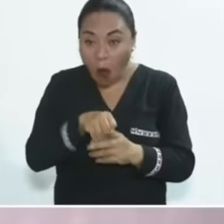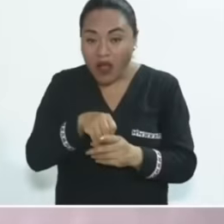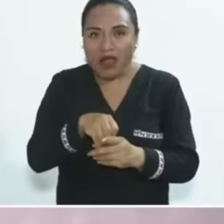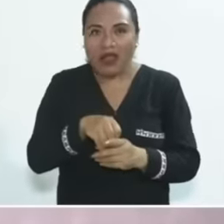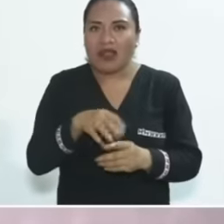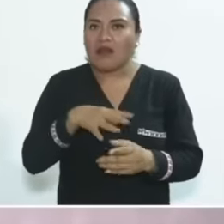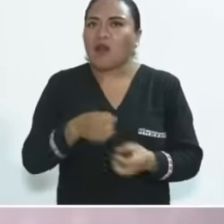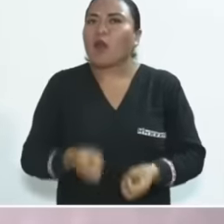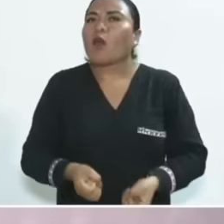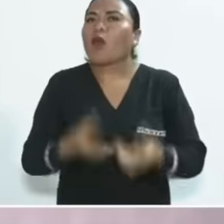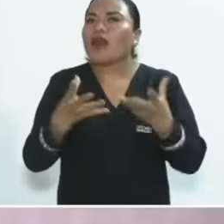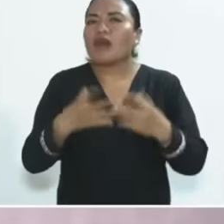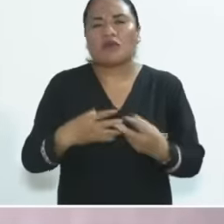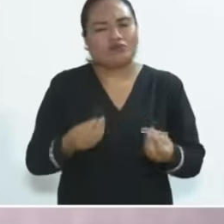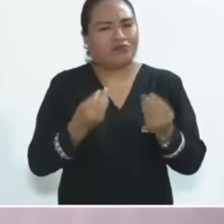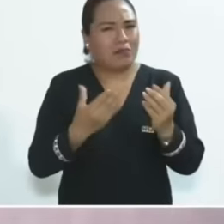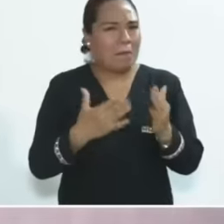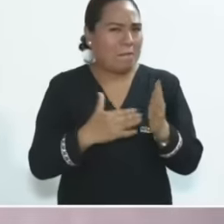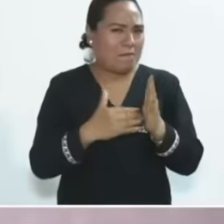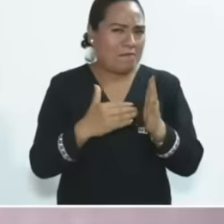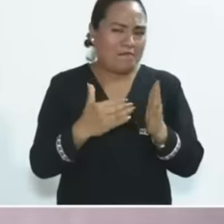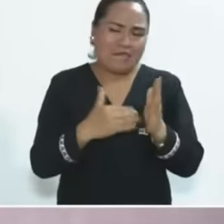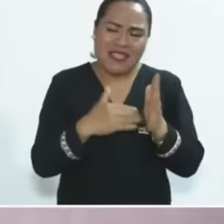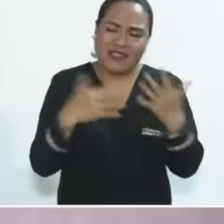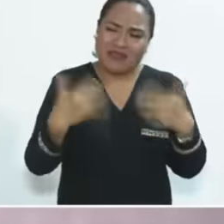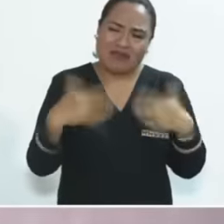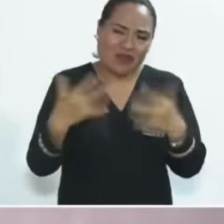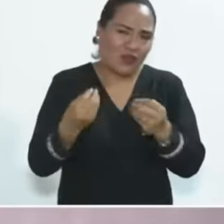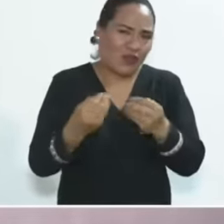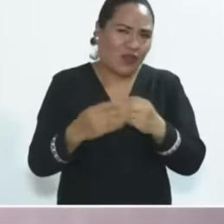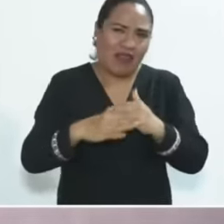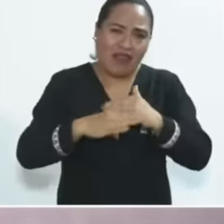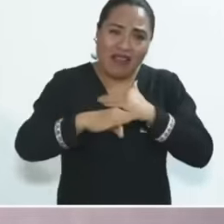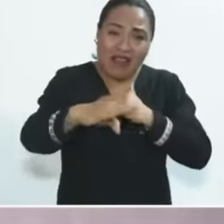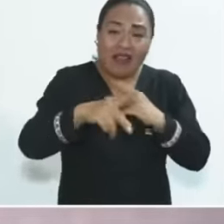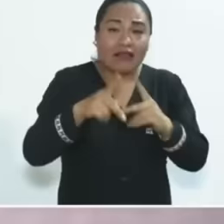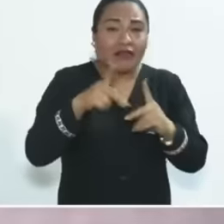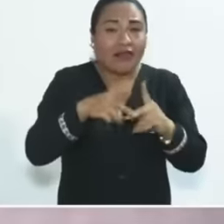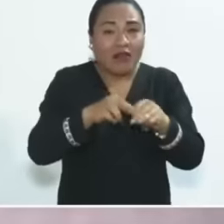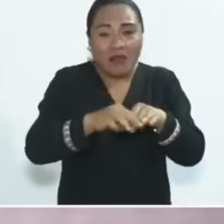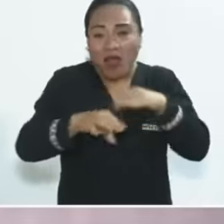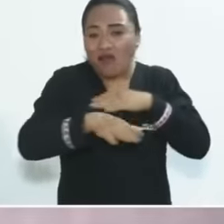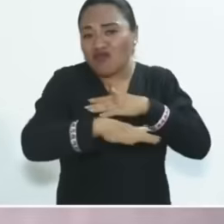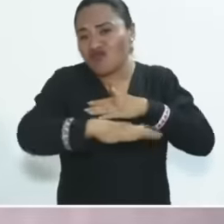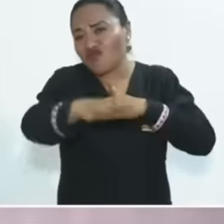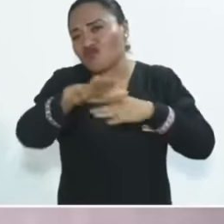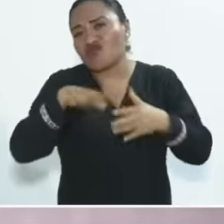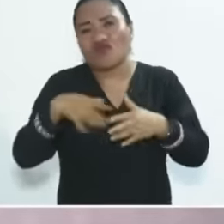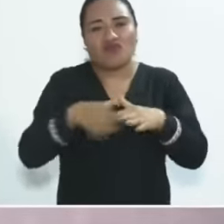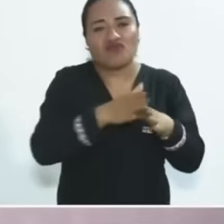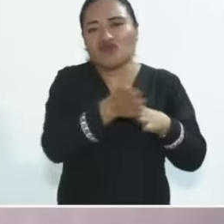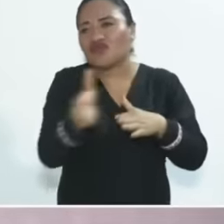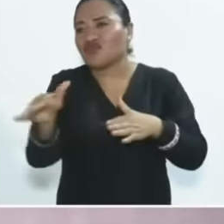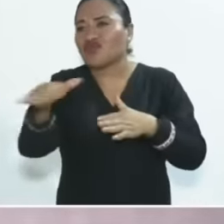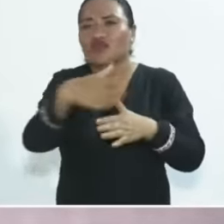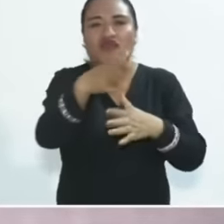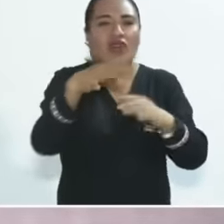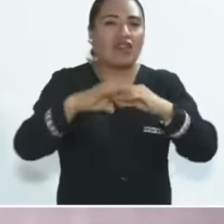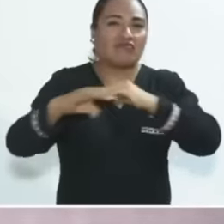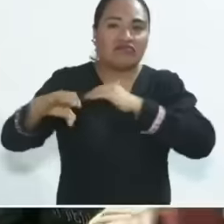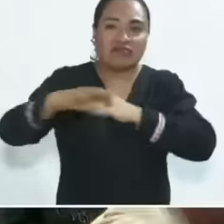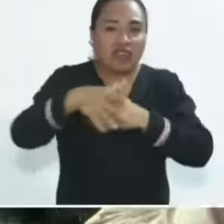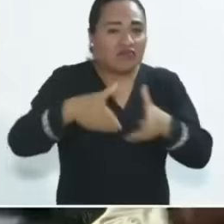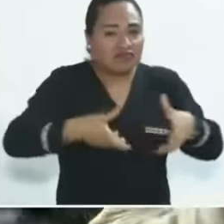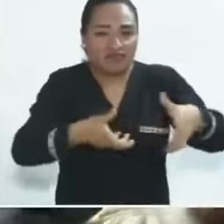miles de kilómetros con las manos de las mujeres y de los hombres de